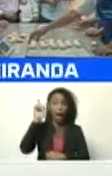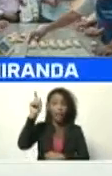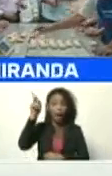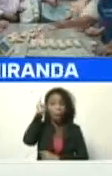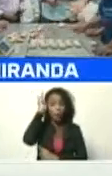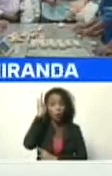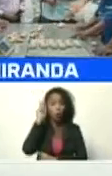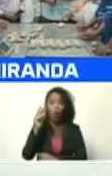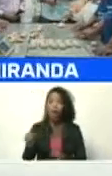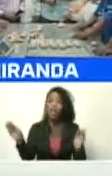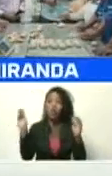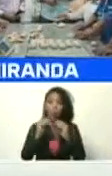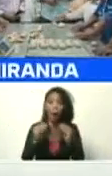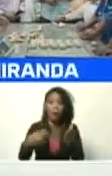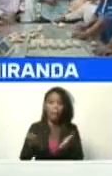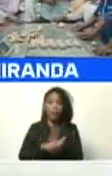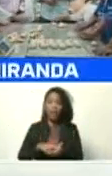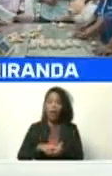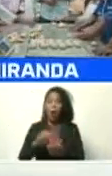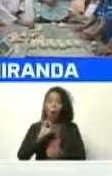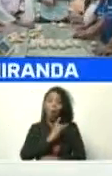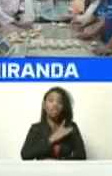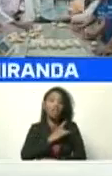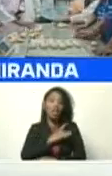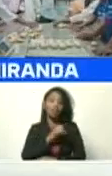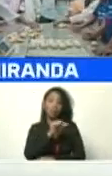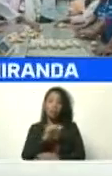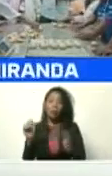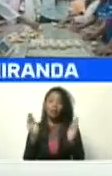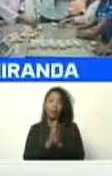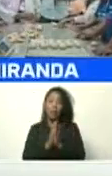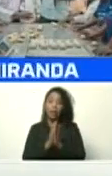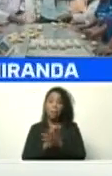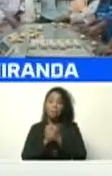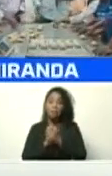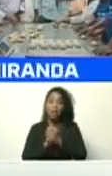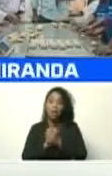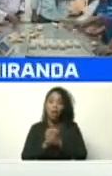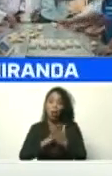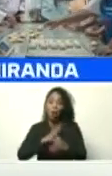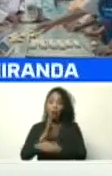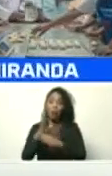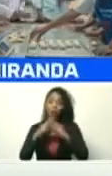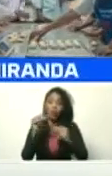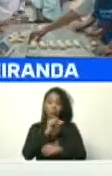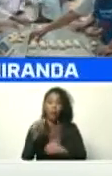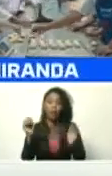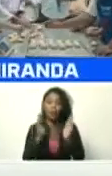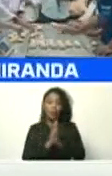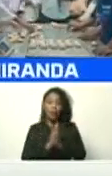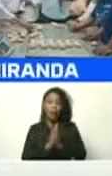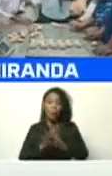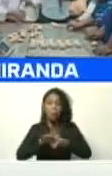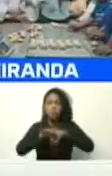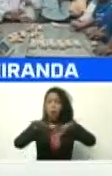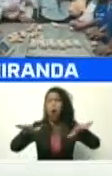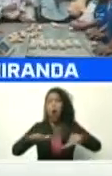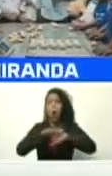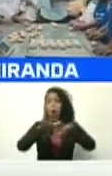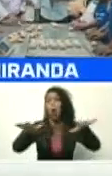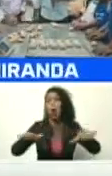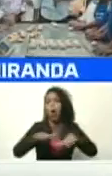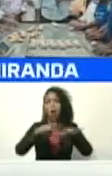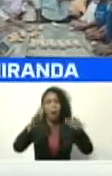en Santiago de Chile. Semana Santa, compadre, nos fuimos toda la Semana Santa para la playa. Y